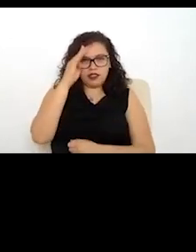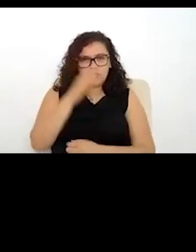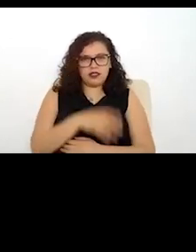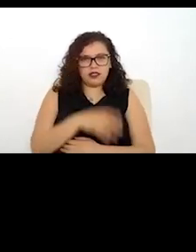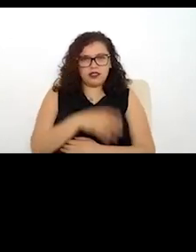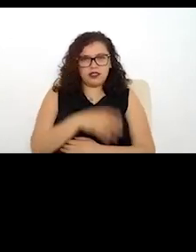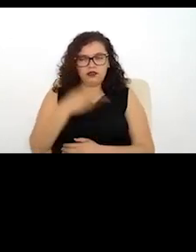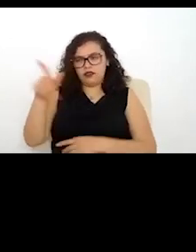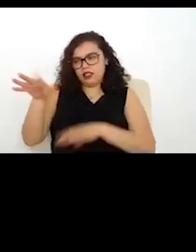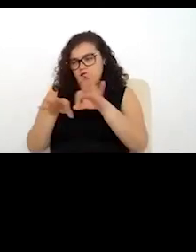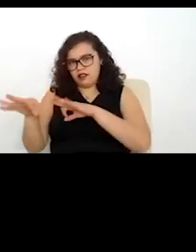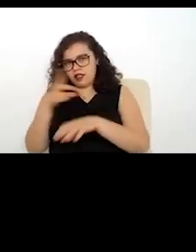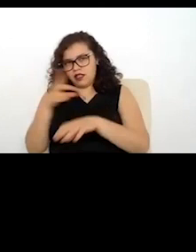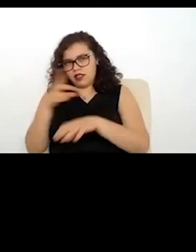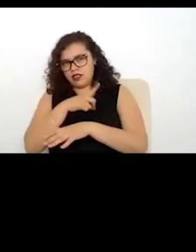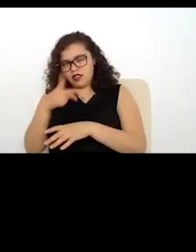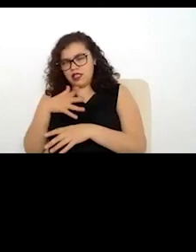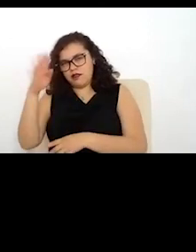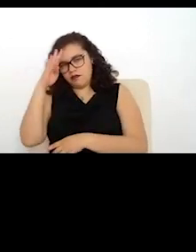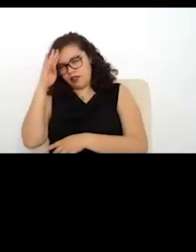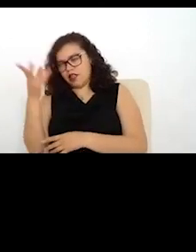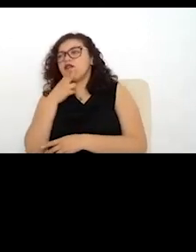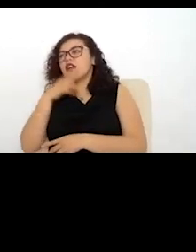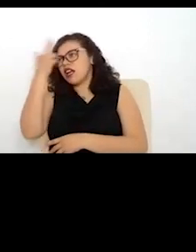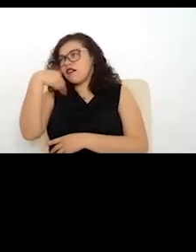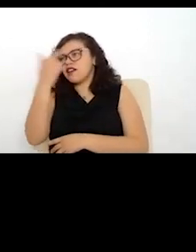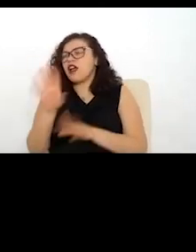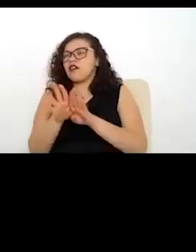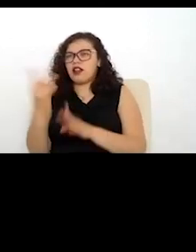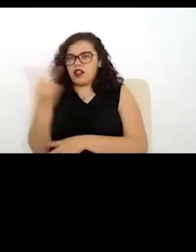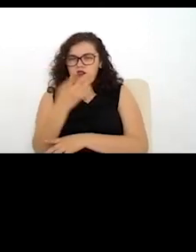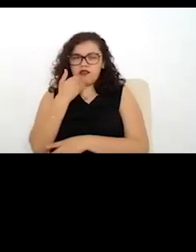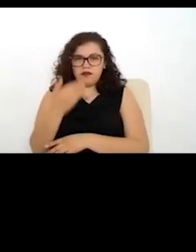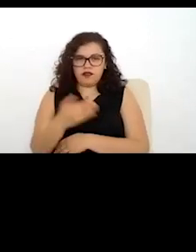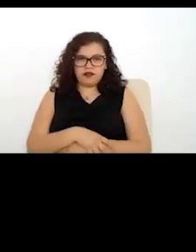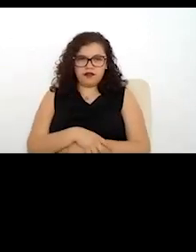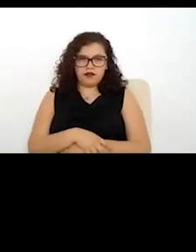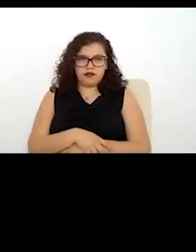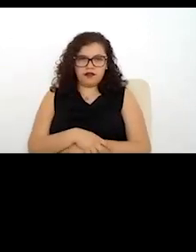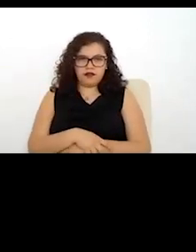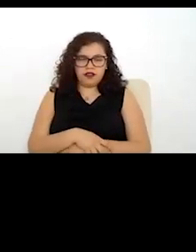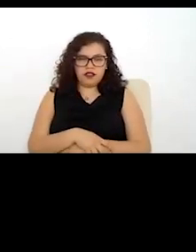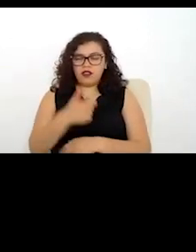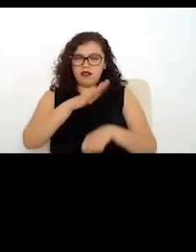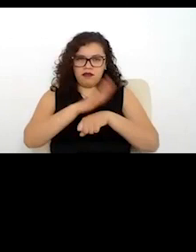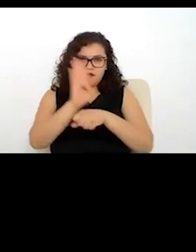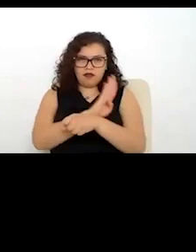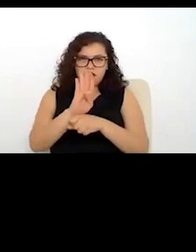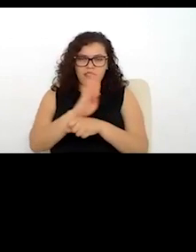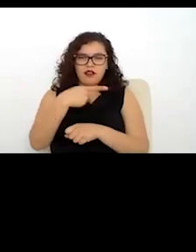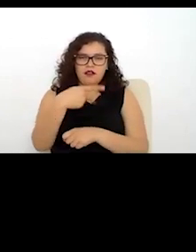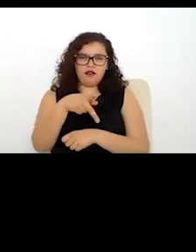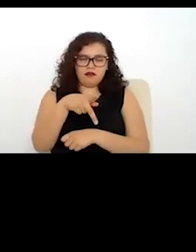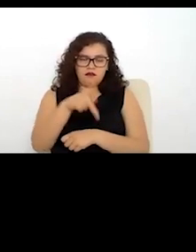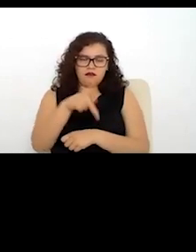ustedes son trabajadores, pues es importante entender cómo se están aplicando. Cualquiera de las 2 es correcta, una es un poco más benéfica, sin embargo es potestativo de la